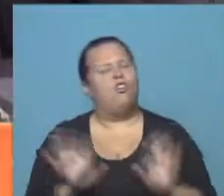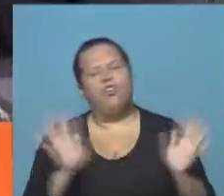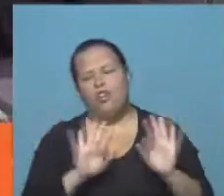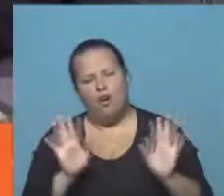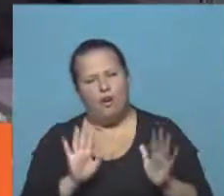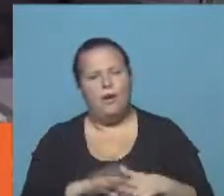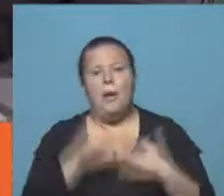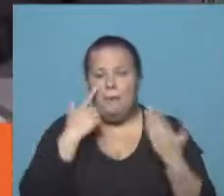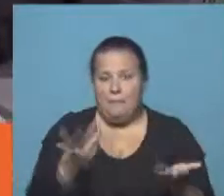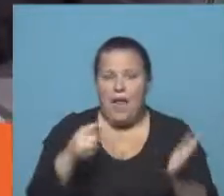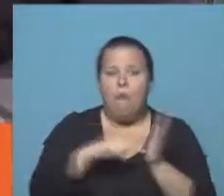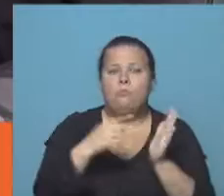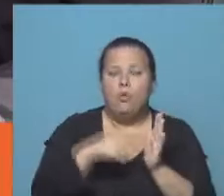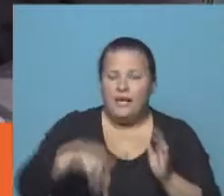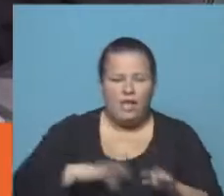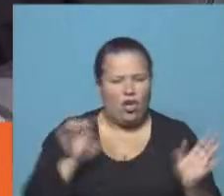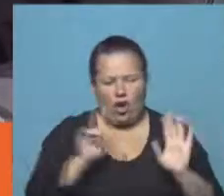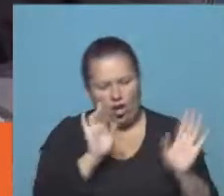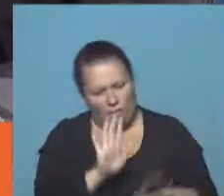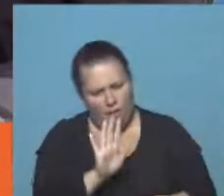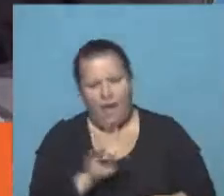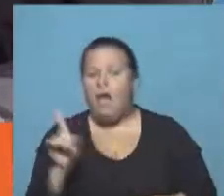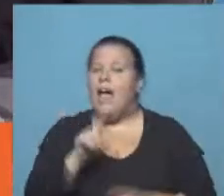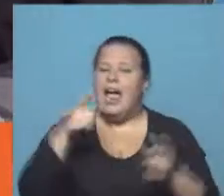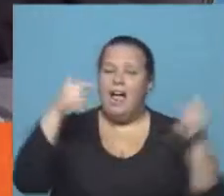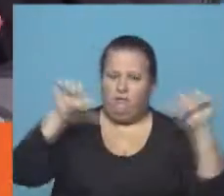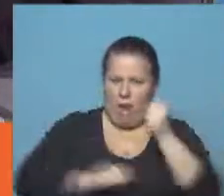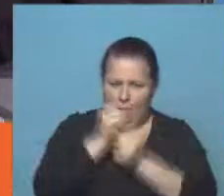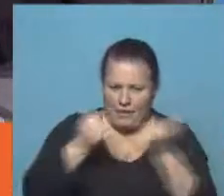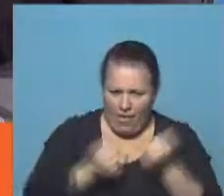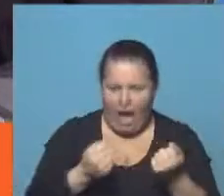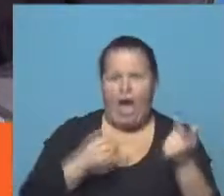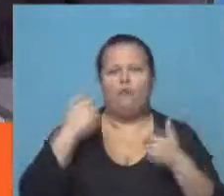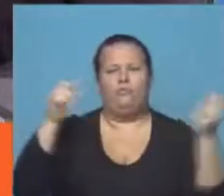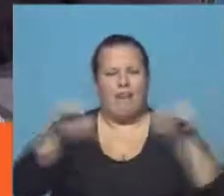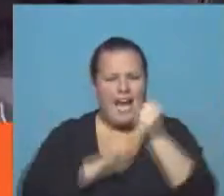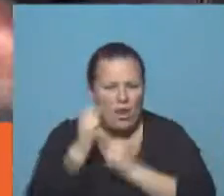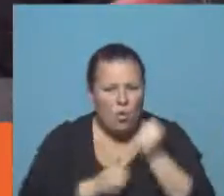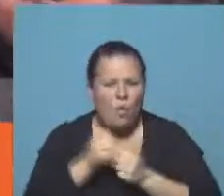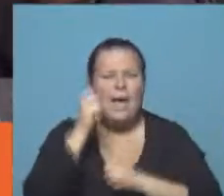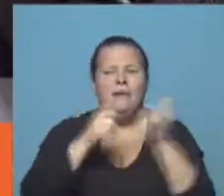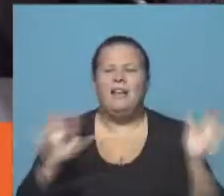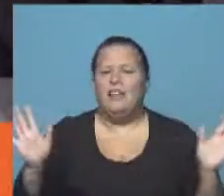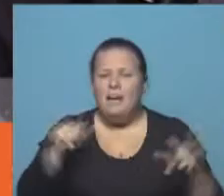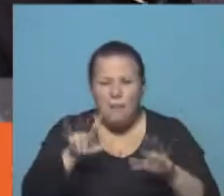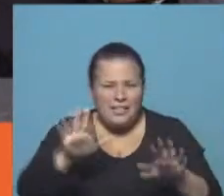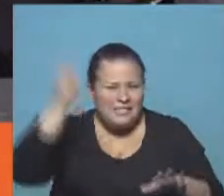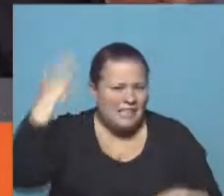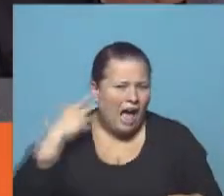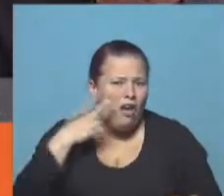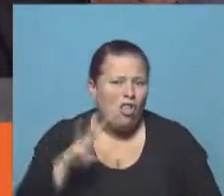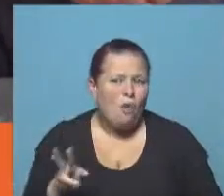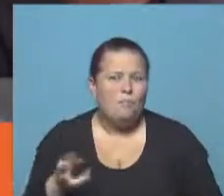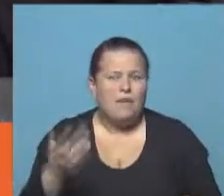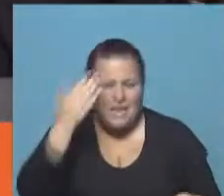No, pero mirá los indicadores de este pero año. para un poco. La caída del sector automotriz, la caída de la construcción, parece- la caída de la industria, las Pero pymes esas caídas ya industriales. existían en el, 2000, A ver,